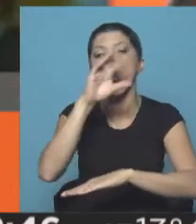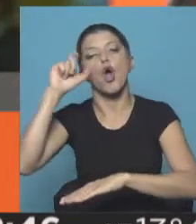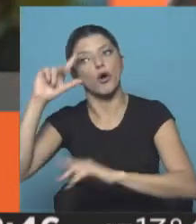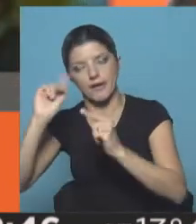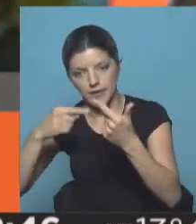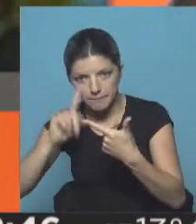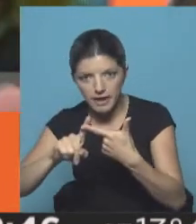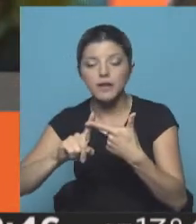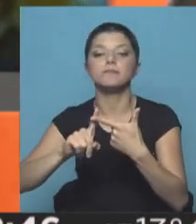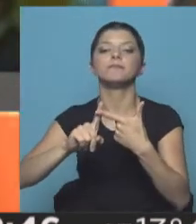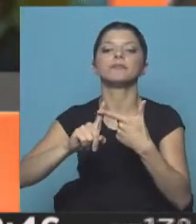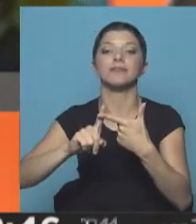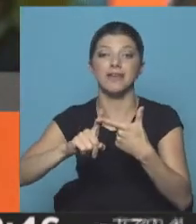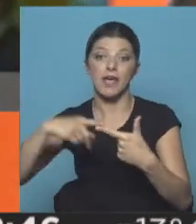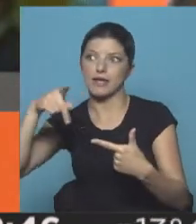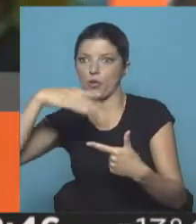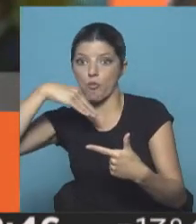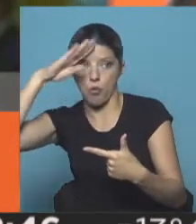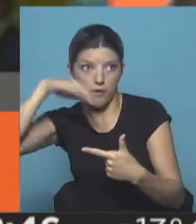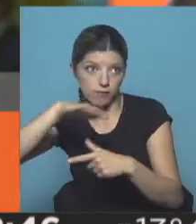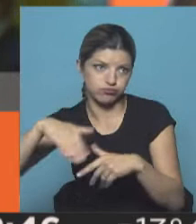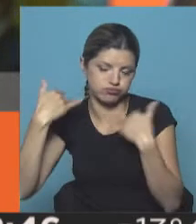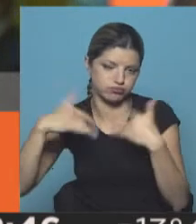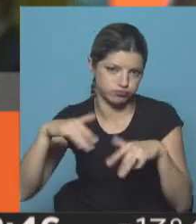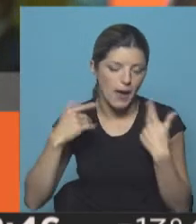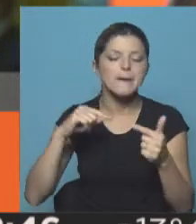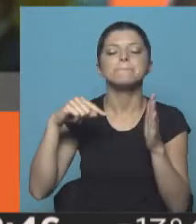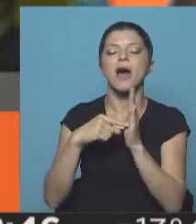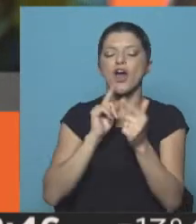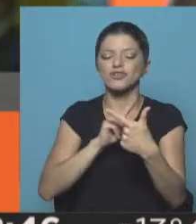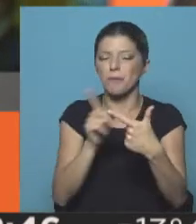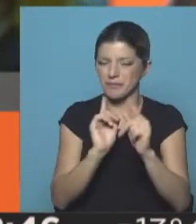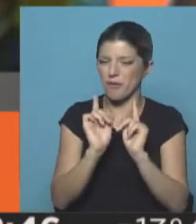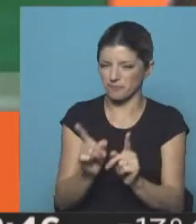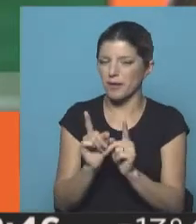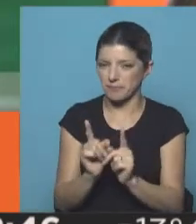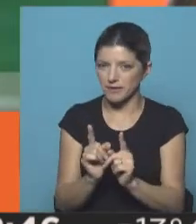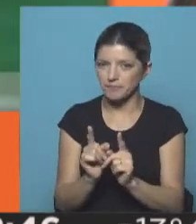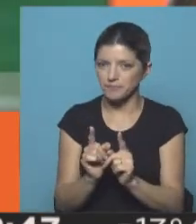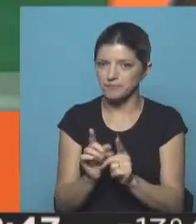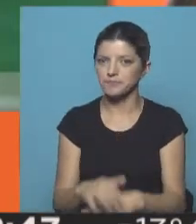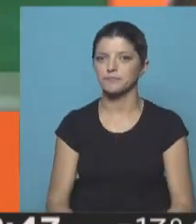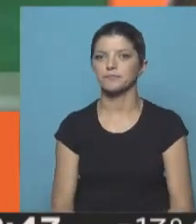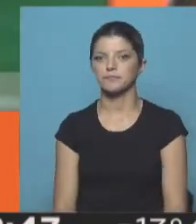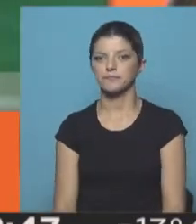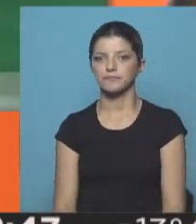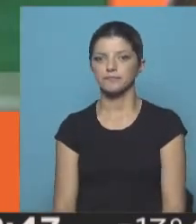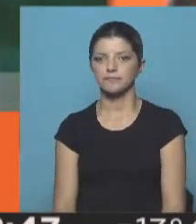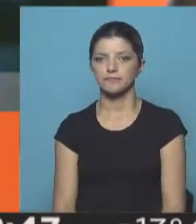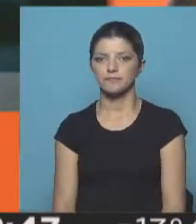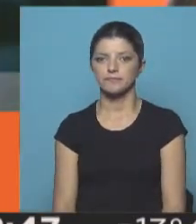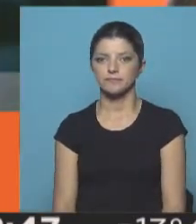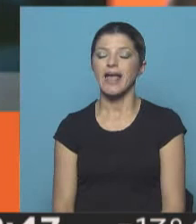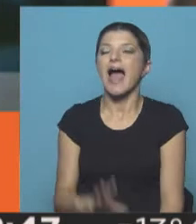otro tanto, Cuba ni hablar. Entonces, esto también hace a que se perdió una figura que